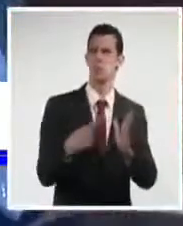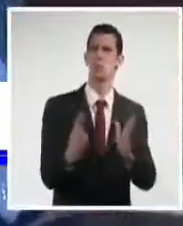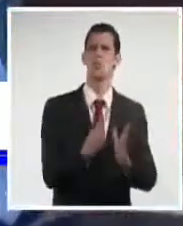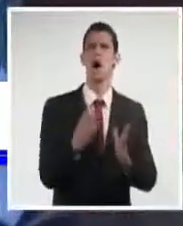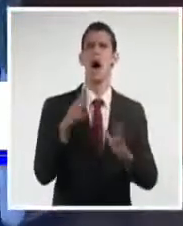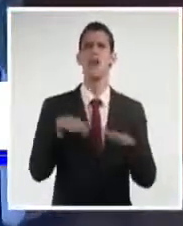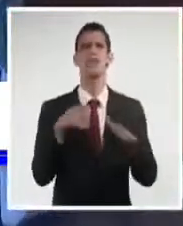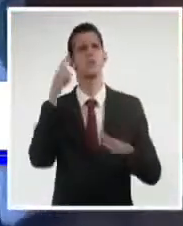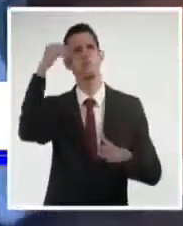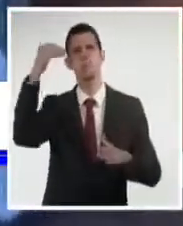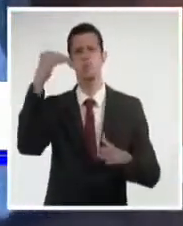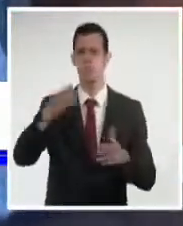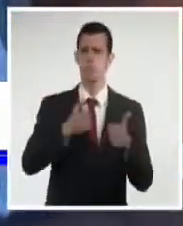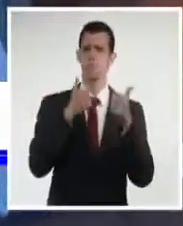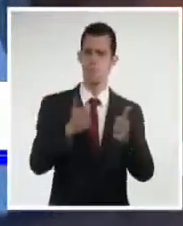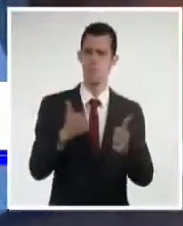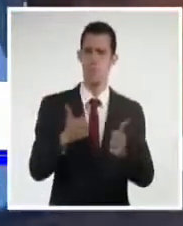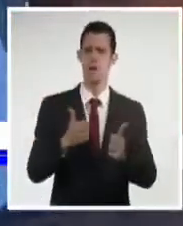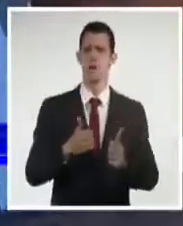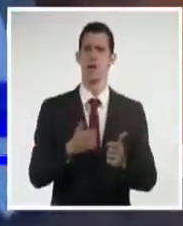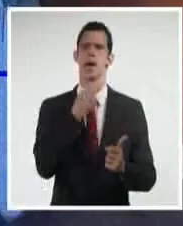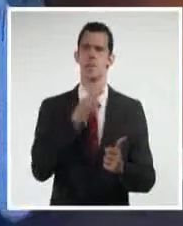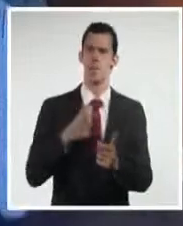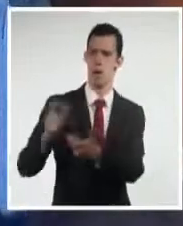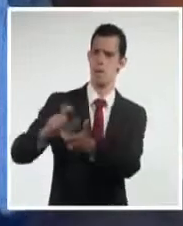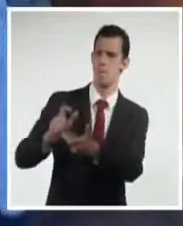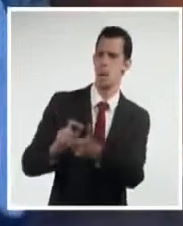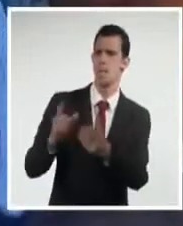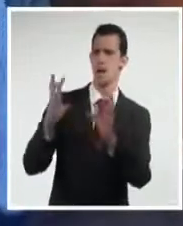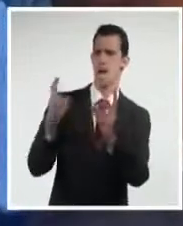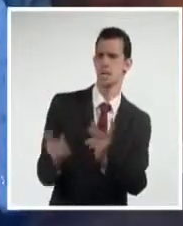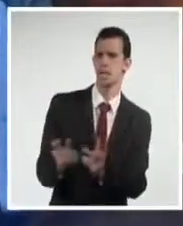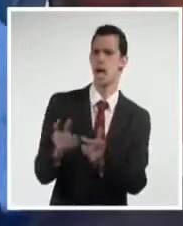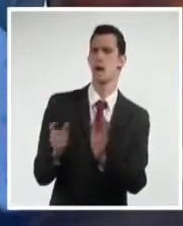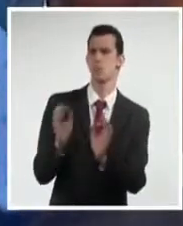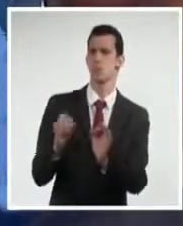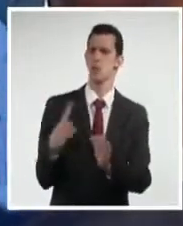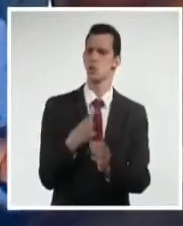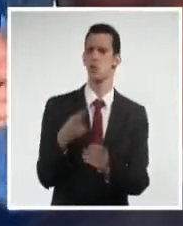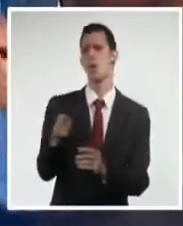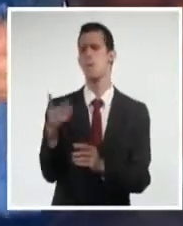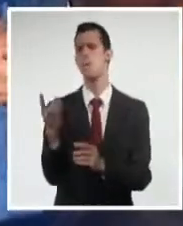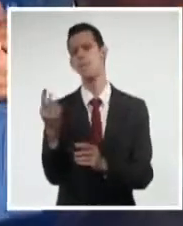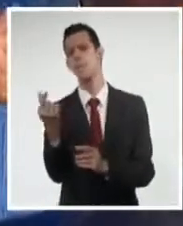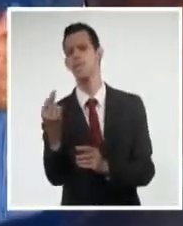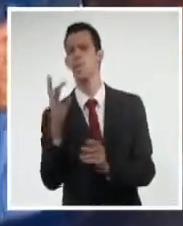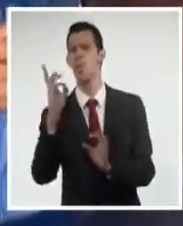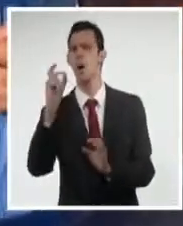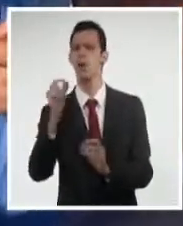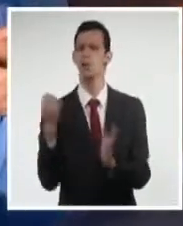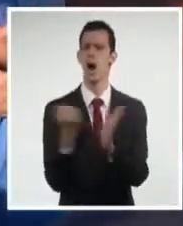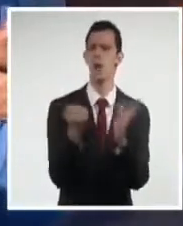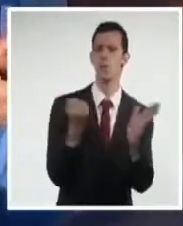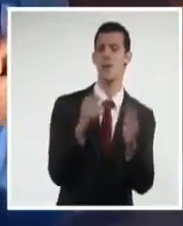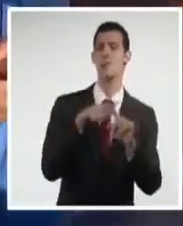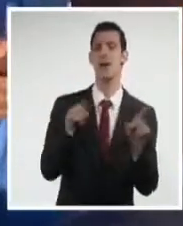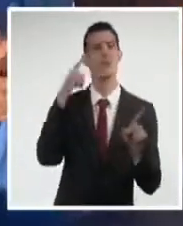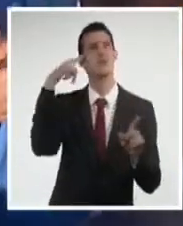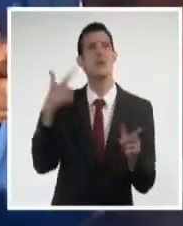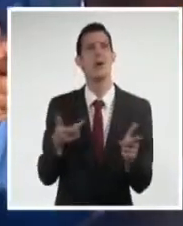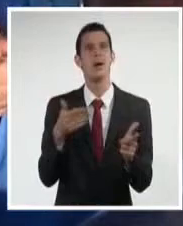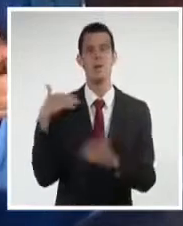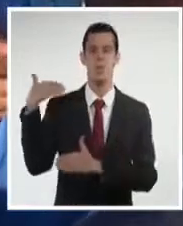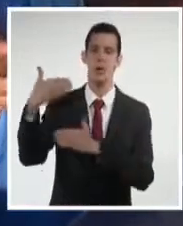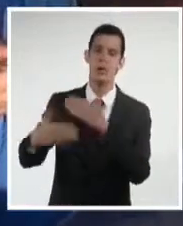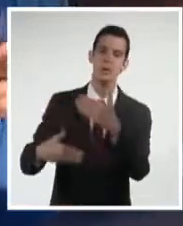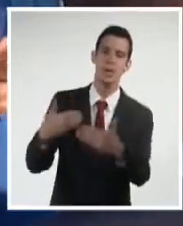a partir del costo, pero el costo incluye una cantidad de gastos de burocracia, por decirlo de alguna manera, que no tiene